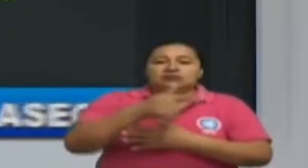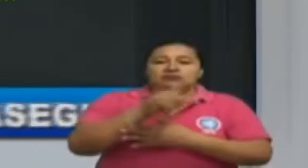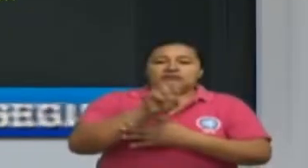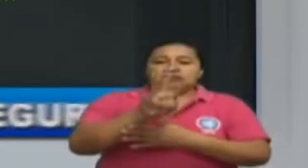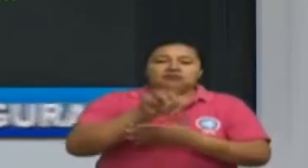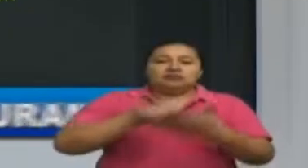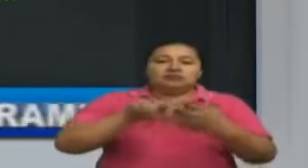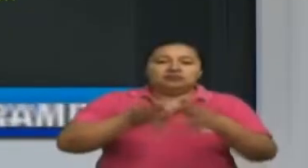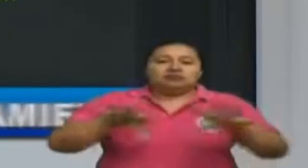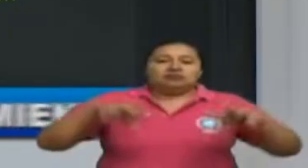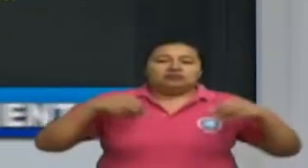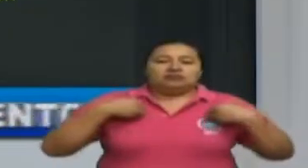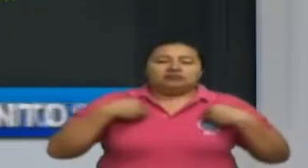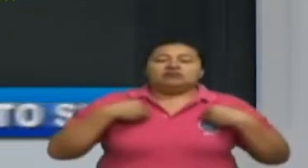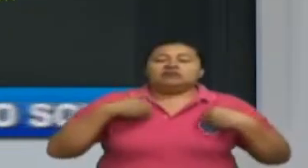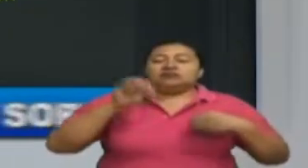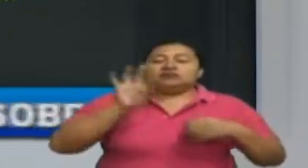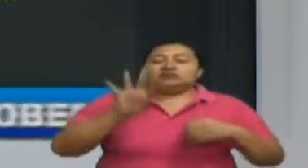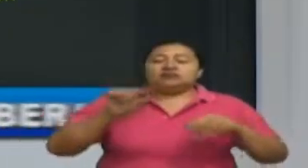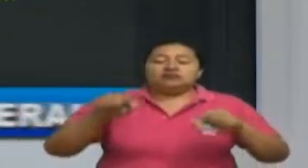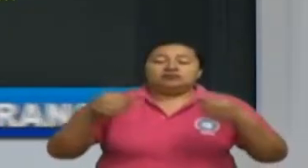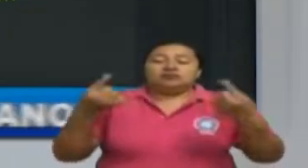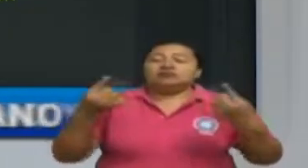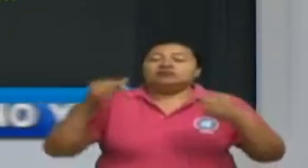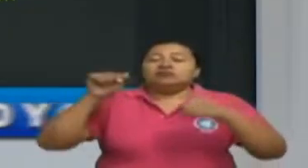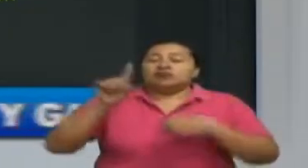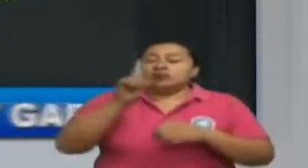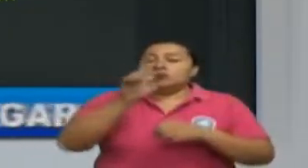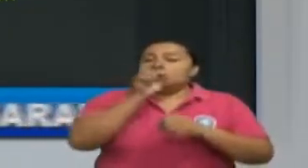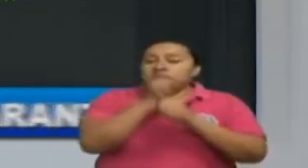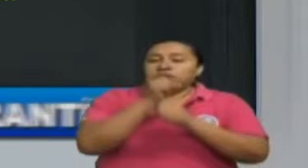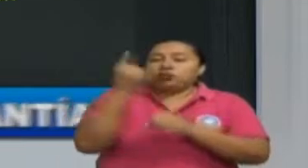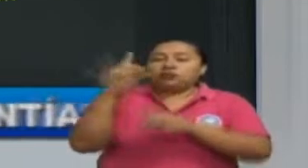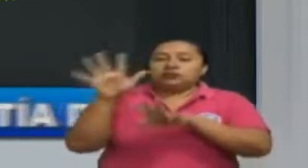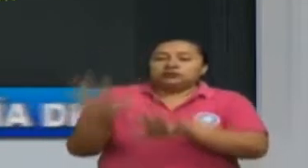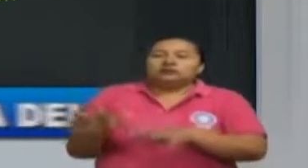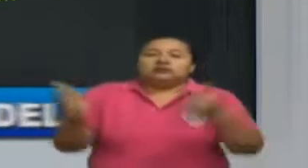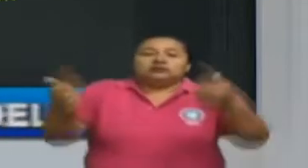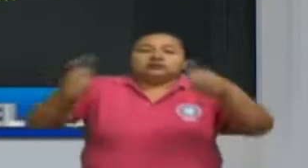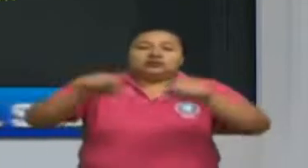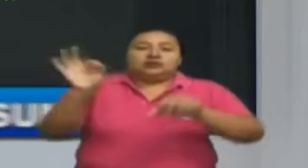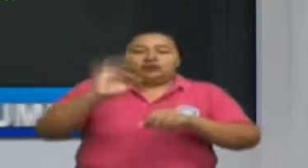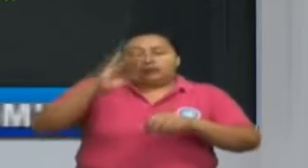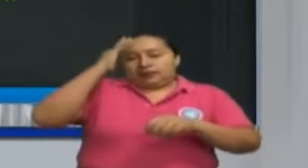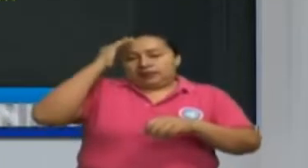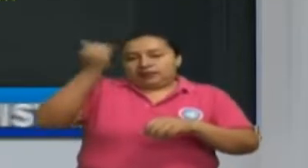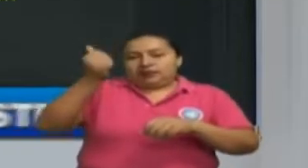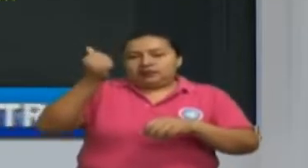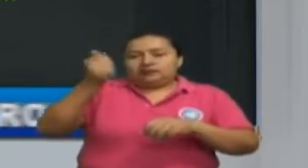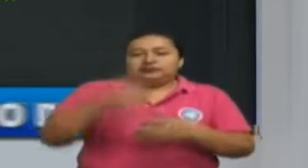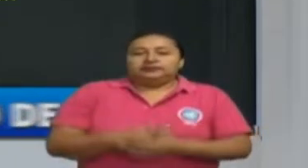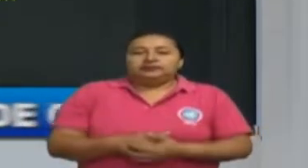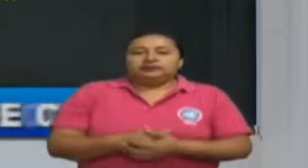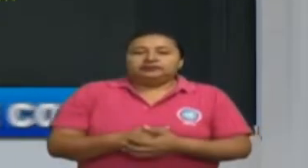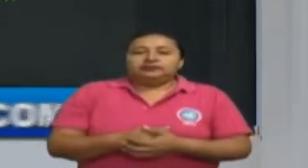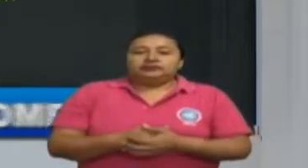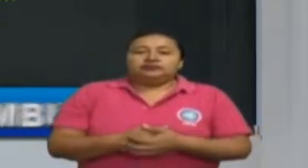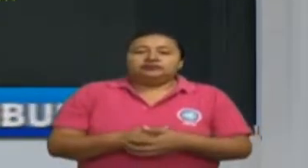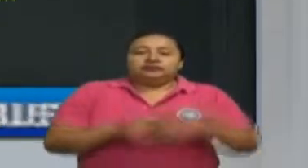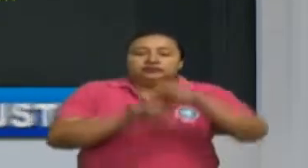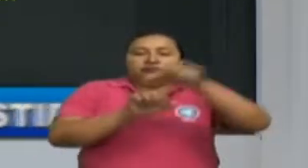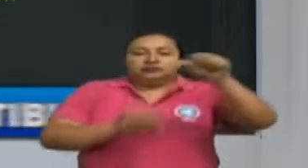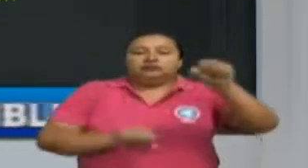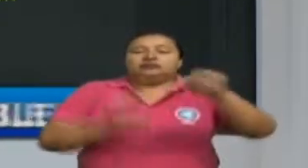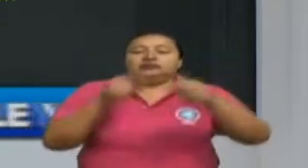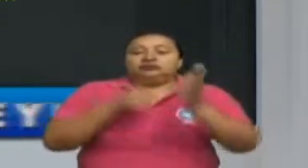73 votos a favor, 3 en contra, 1 abstención, 1 presente. Se aprueba en lo general el